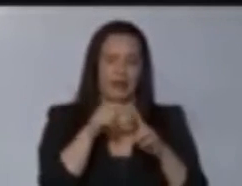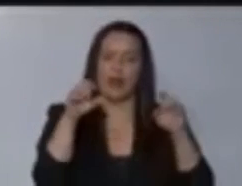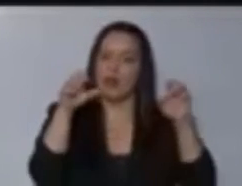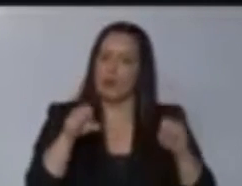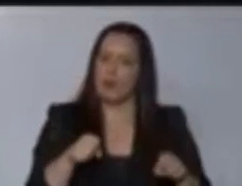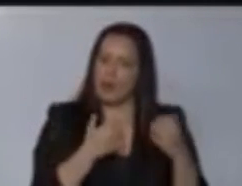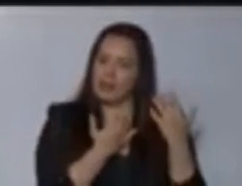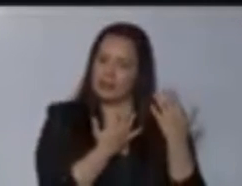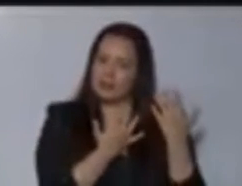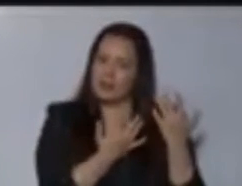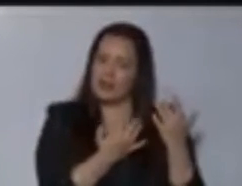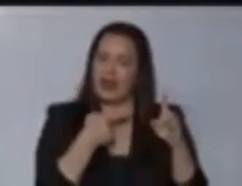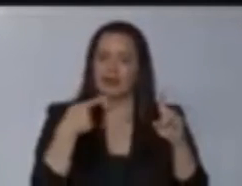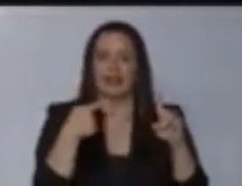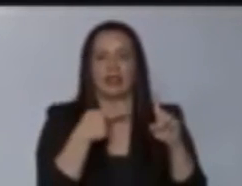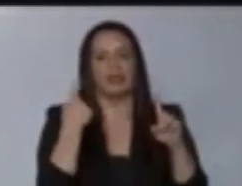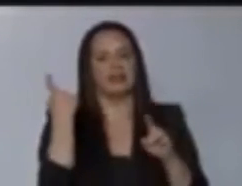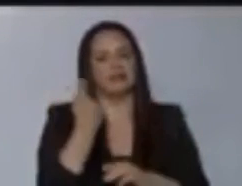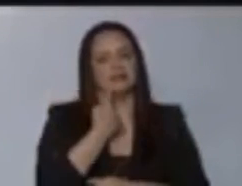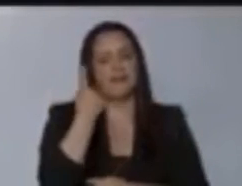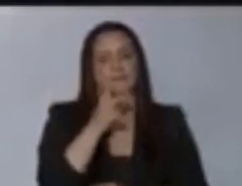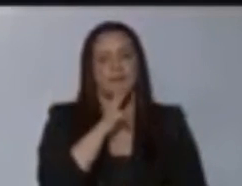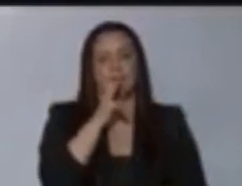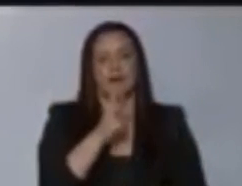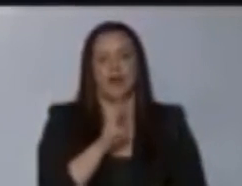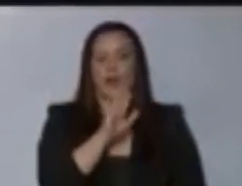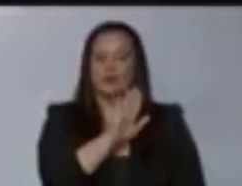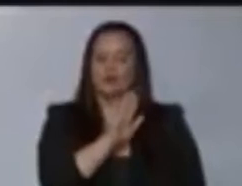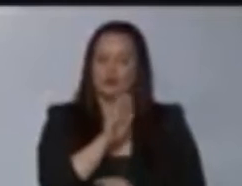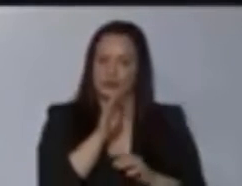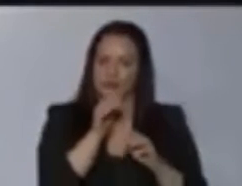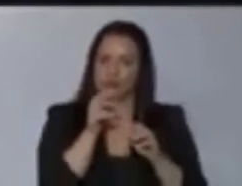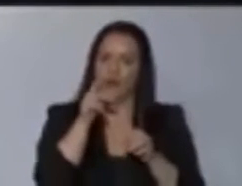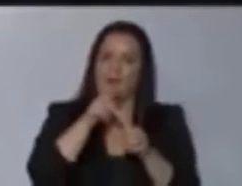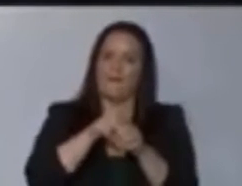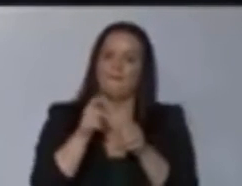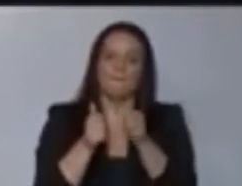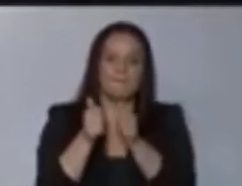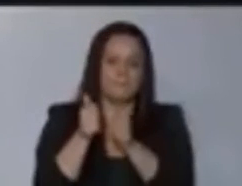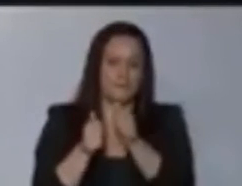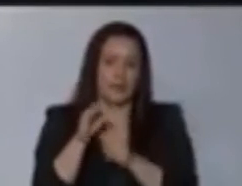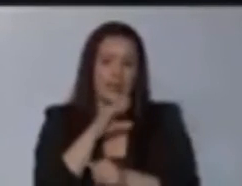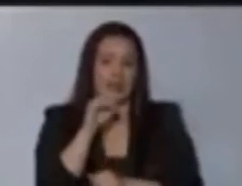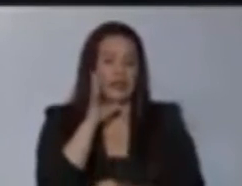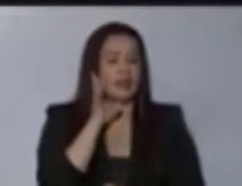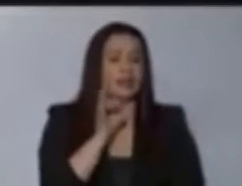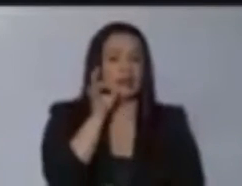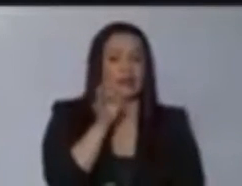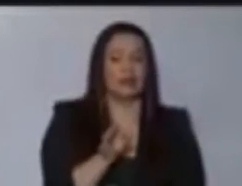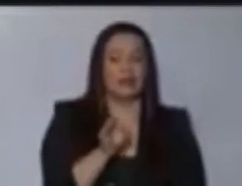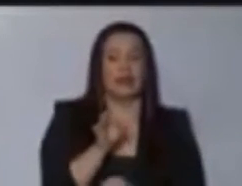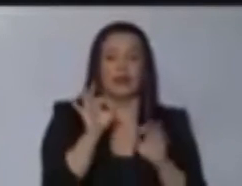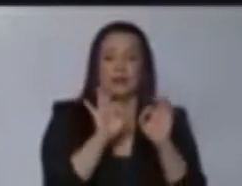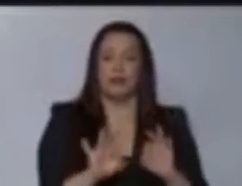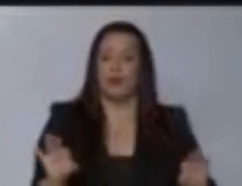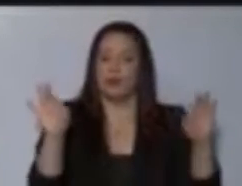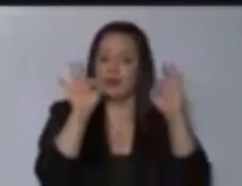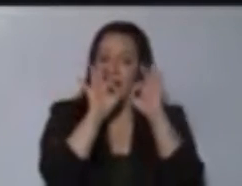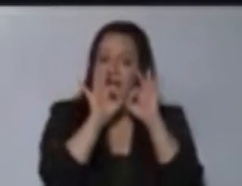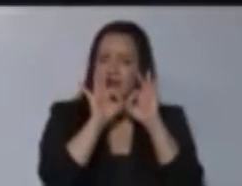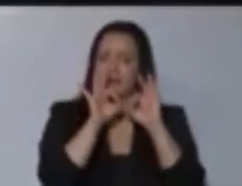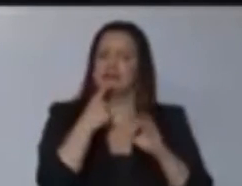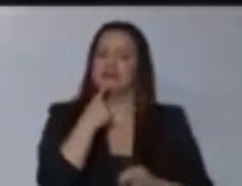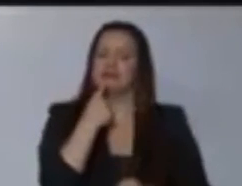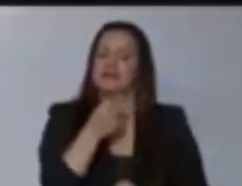siempre la verdad en sus postulados porque cree también en la importancia de decir las cosas de